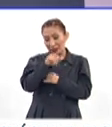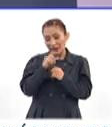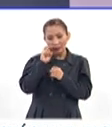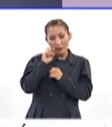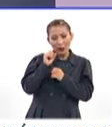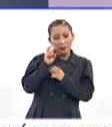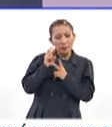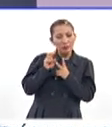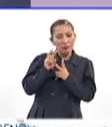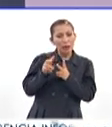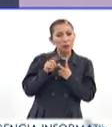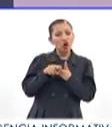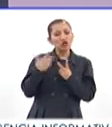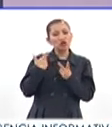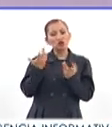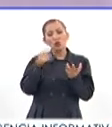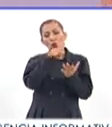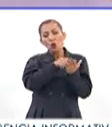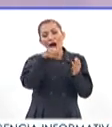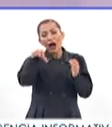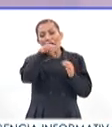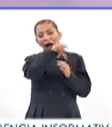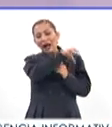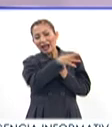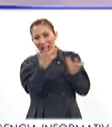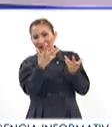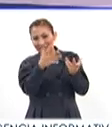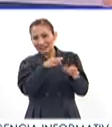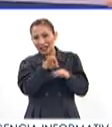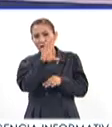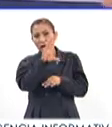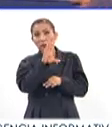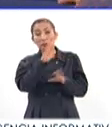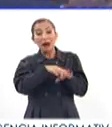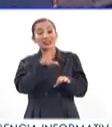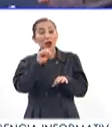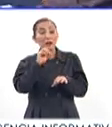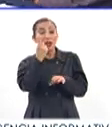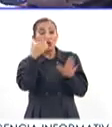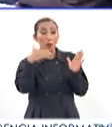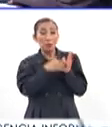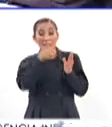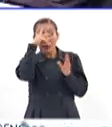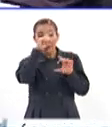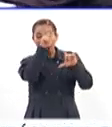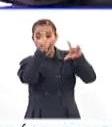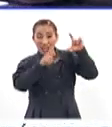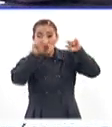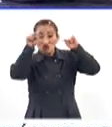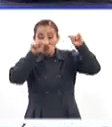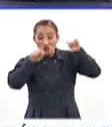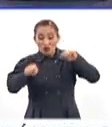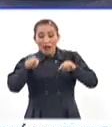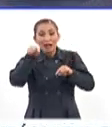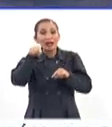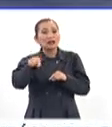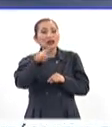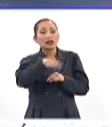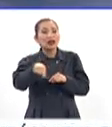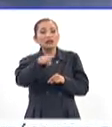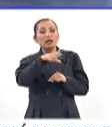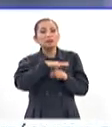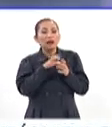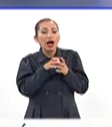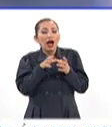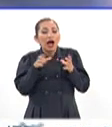Aprendimos que los establecimientos creativos, que son más de 91,000 en el país, tienden a ser